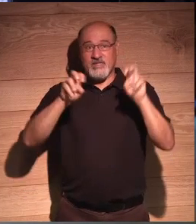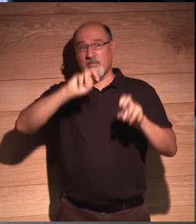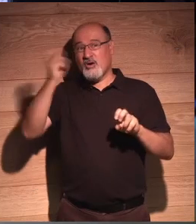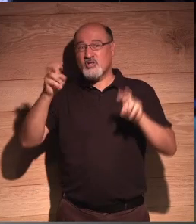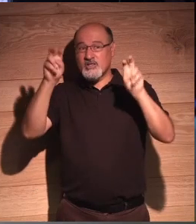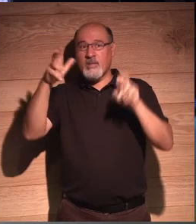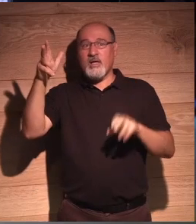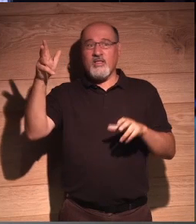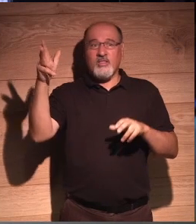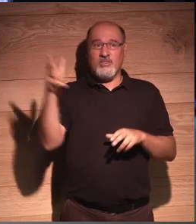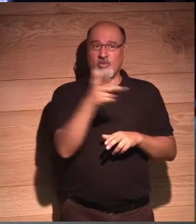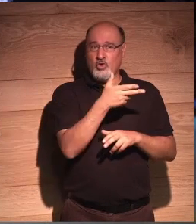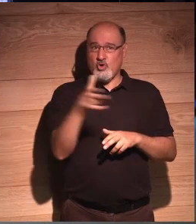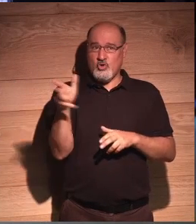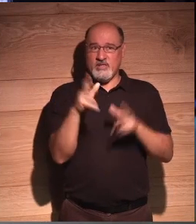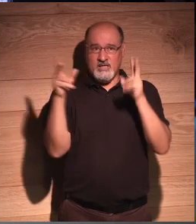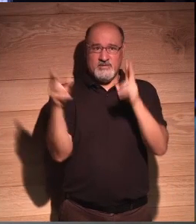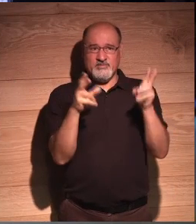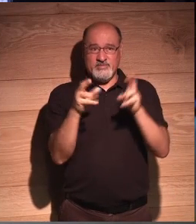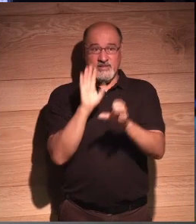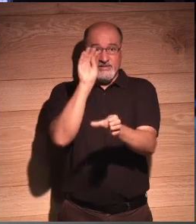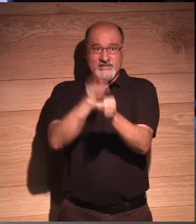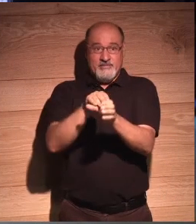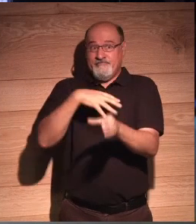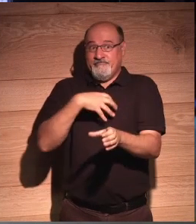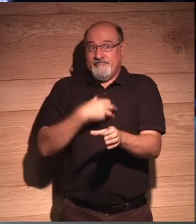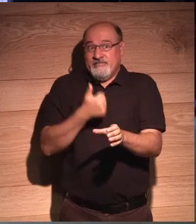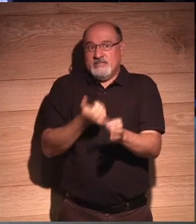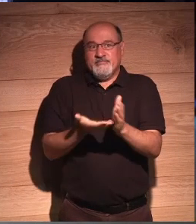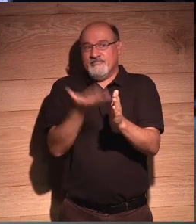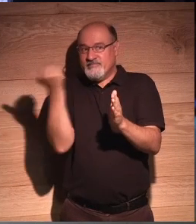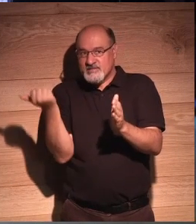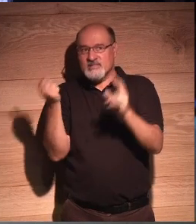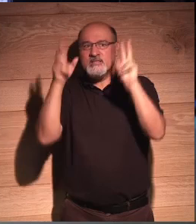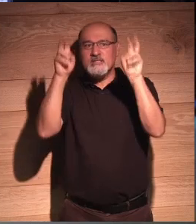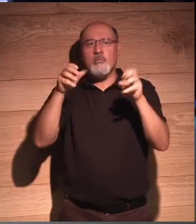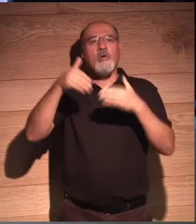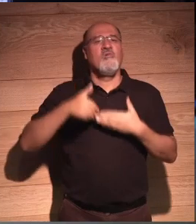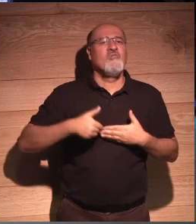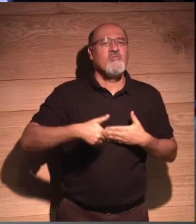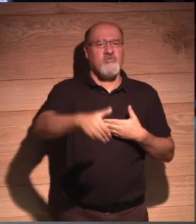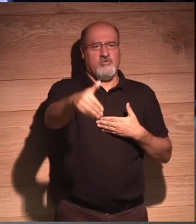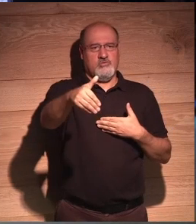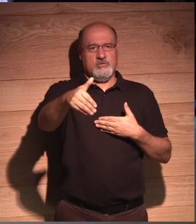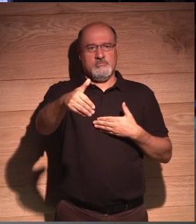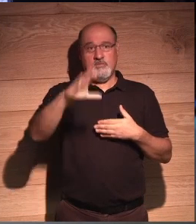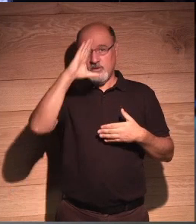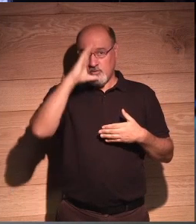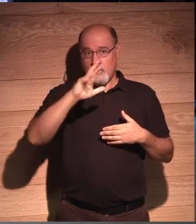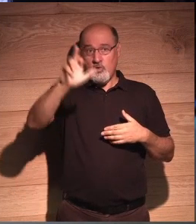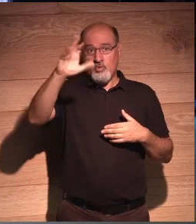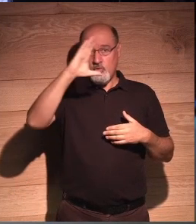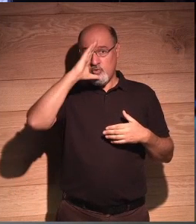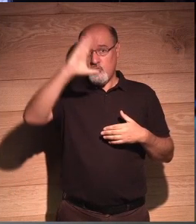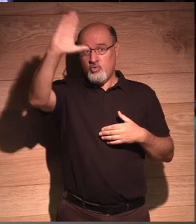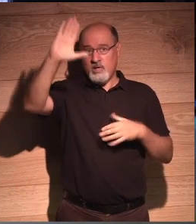quedó fuera del documental y que es una pena, porque a mí me parece muy interesante, es el futuro de la Luna